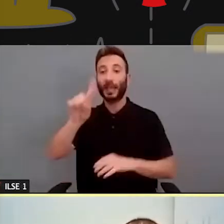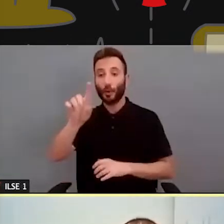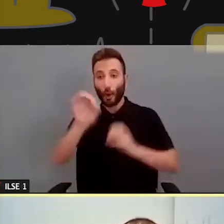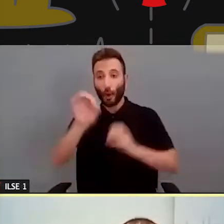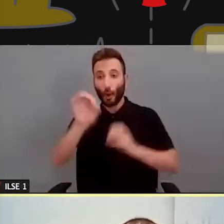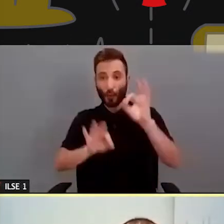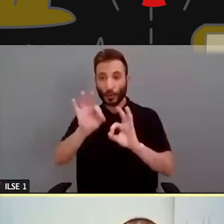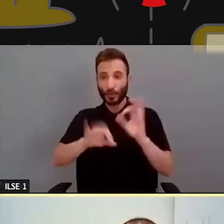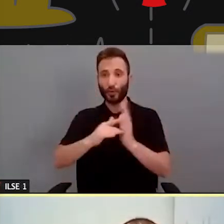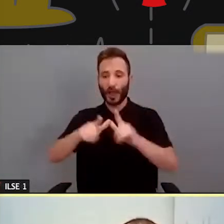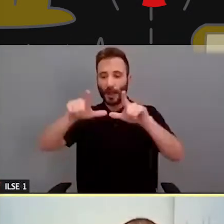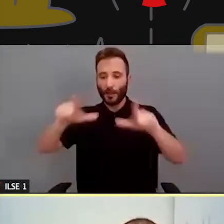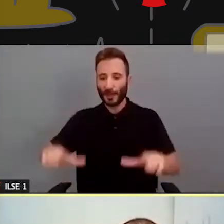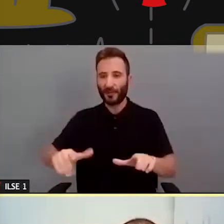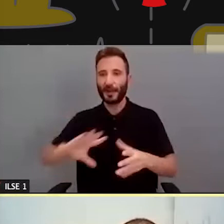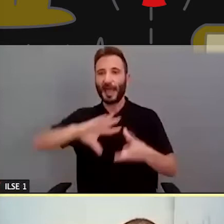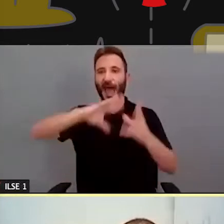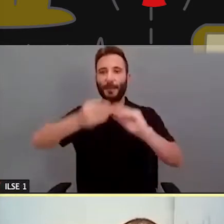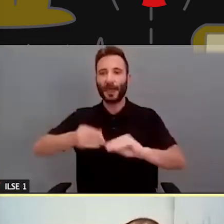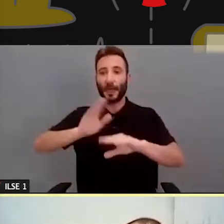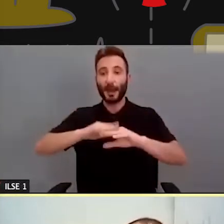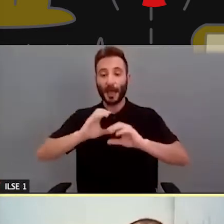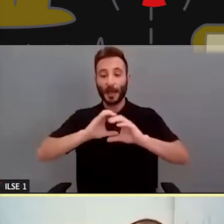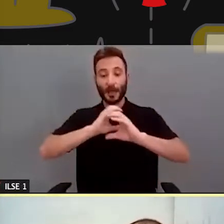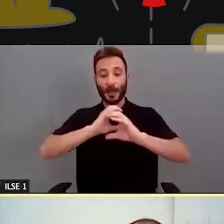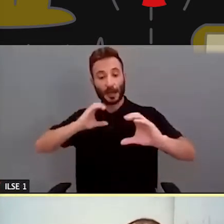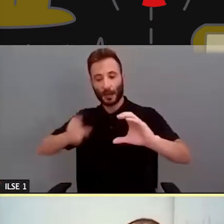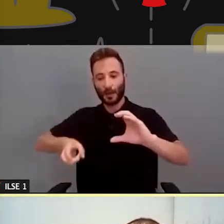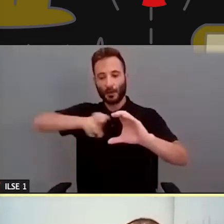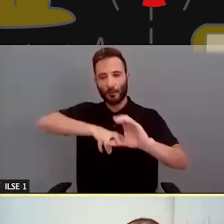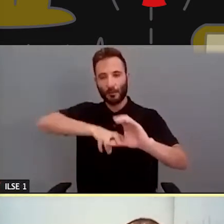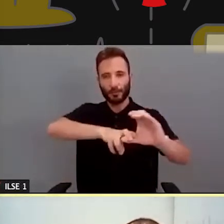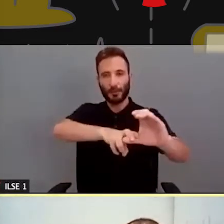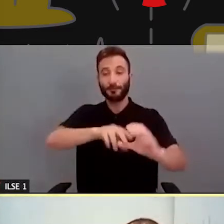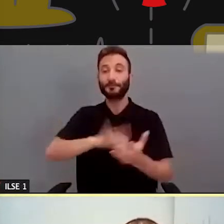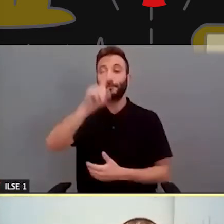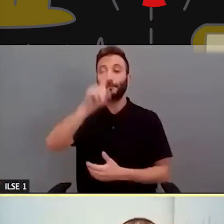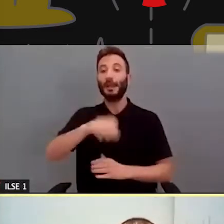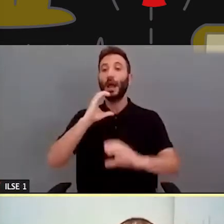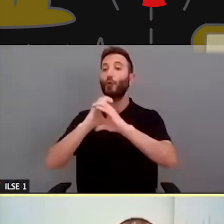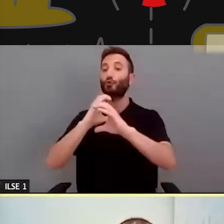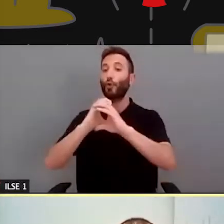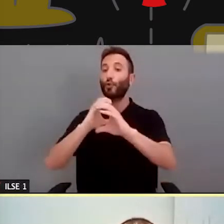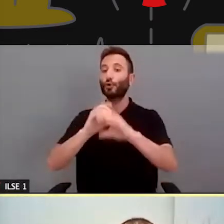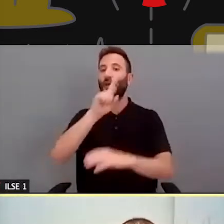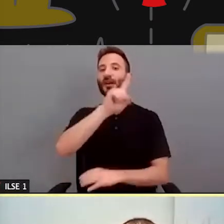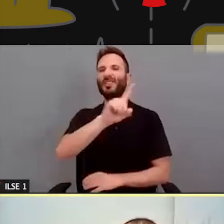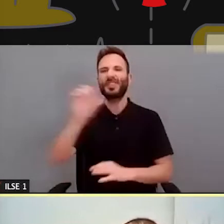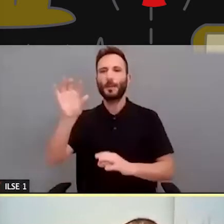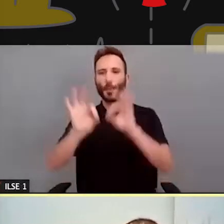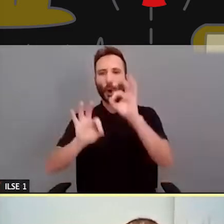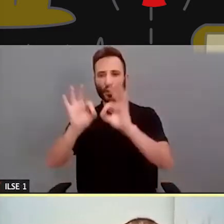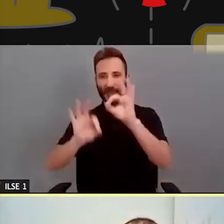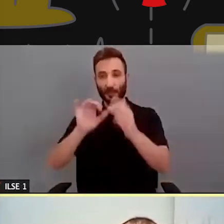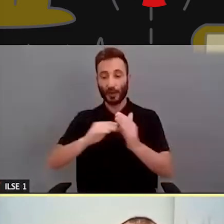plataformas adaptadas para subir a los vagones. Tenemos el 100% de los autobuses equipados con rampas retráctiles, con